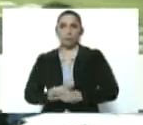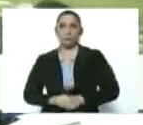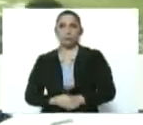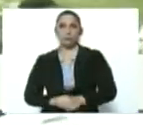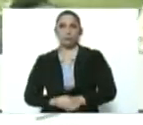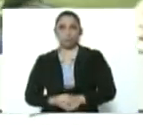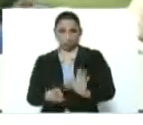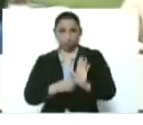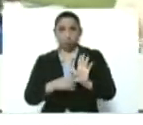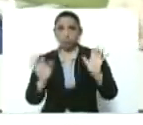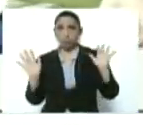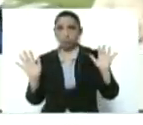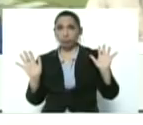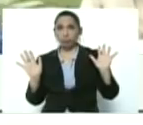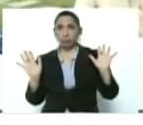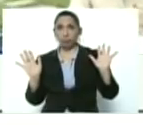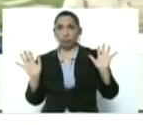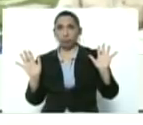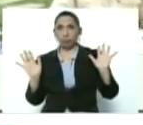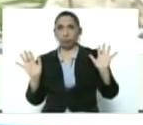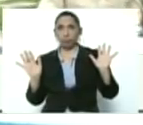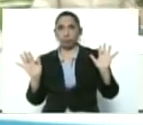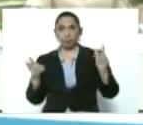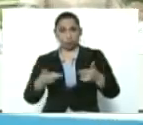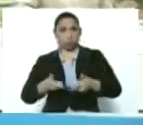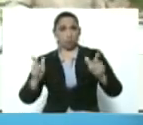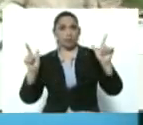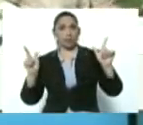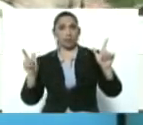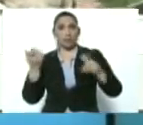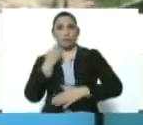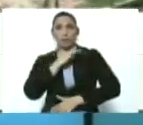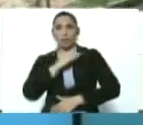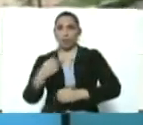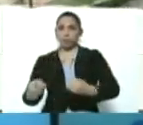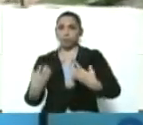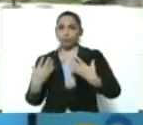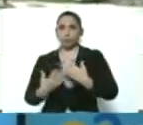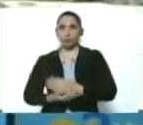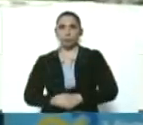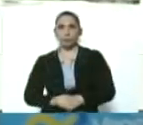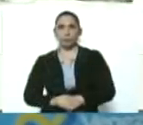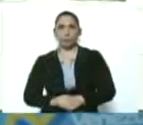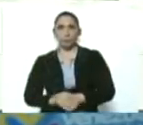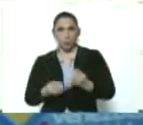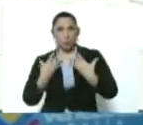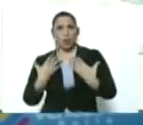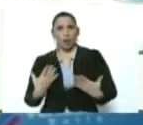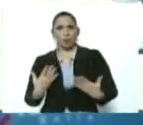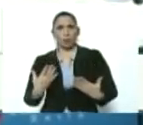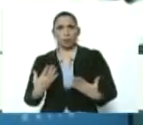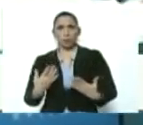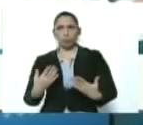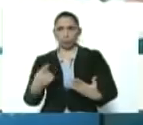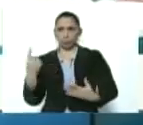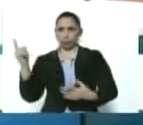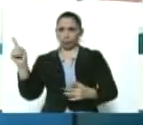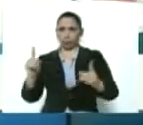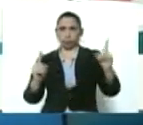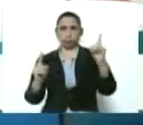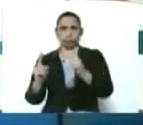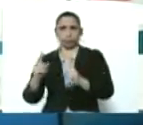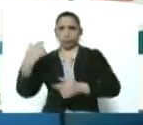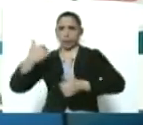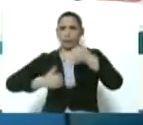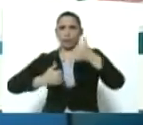pero si lo permite la pandemia bueno presente en sus candidatos vayamos a